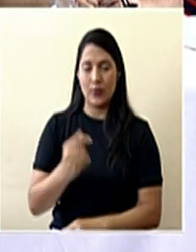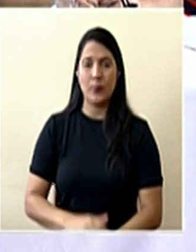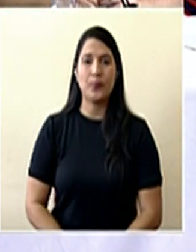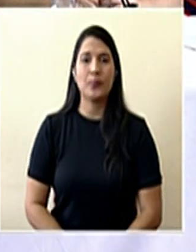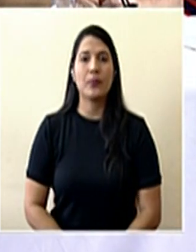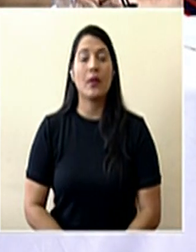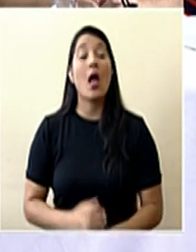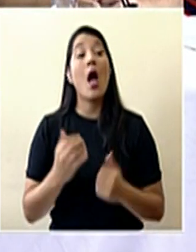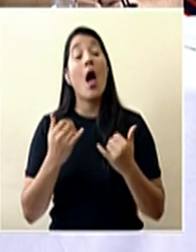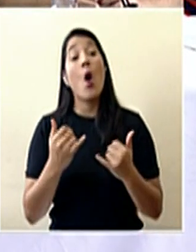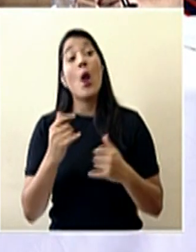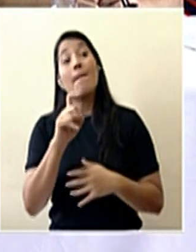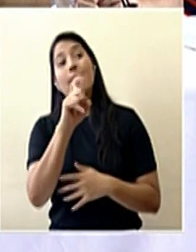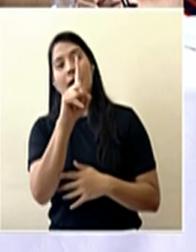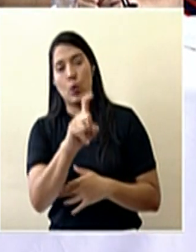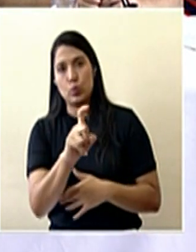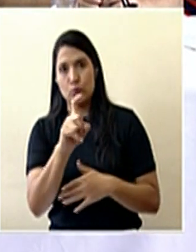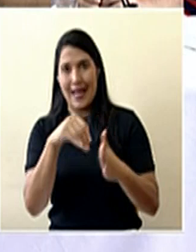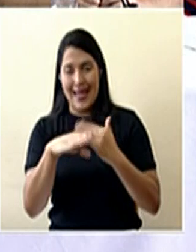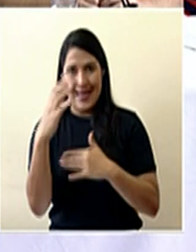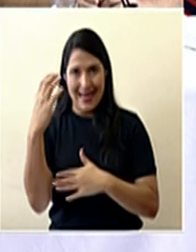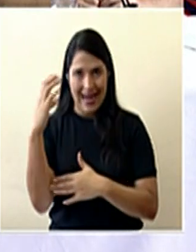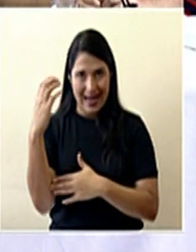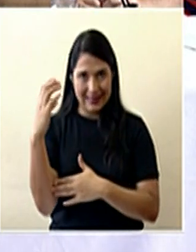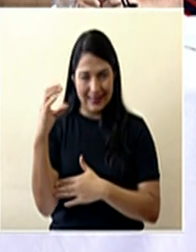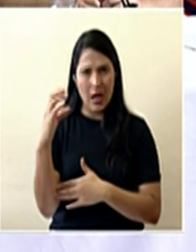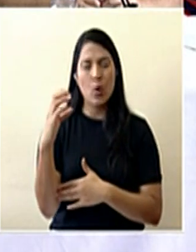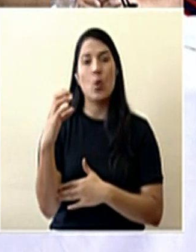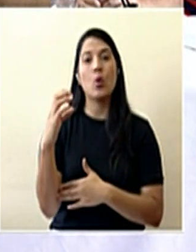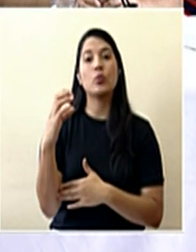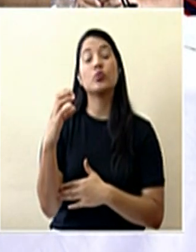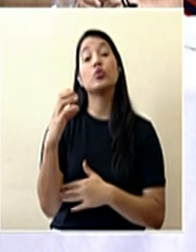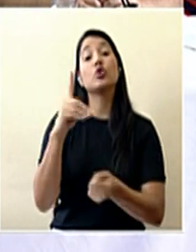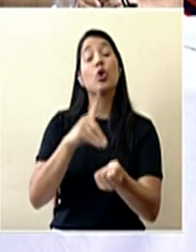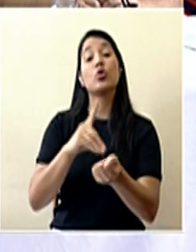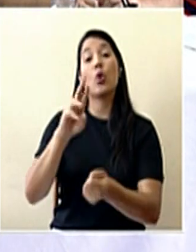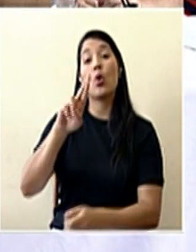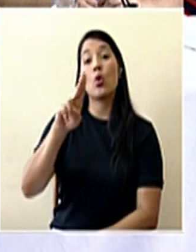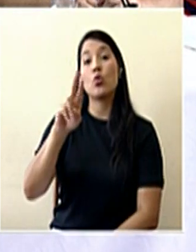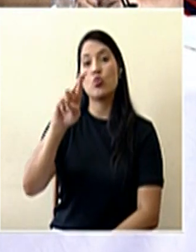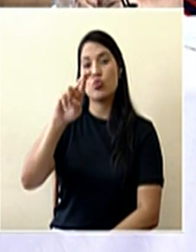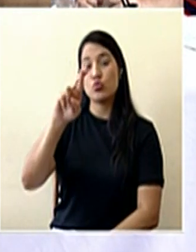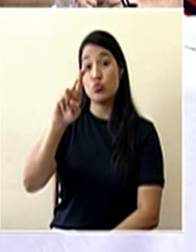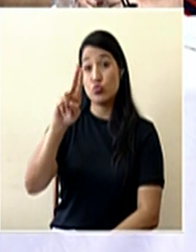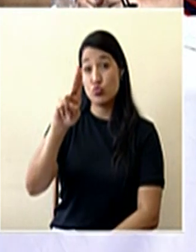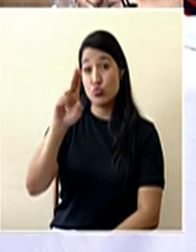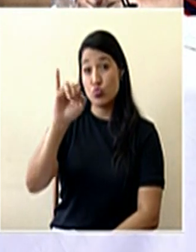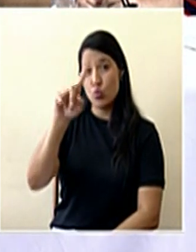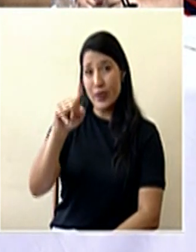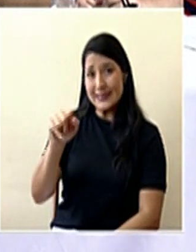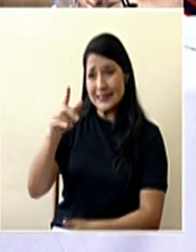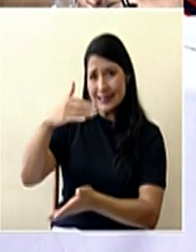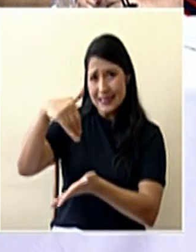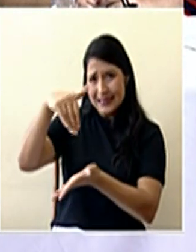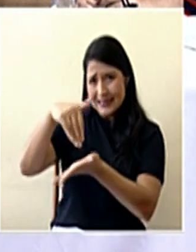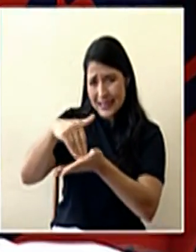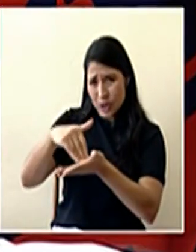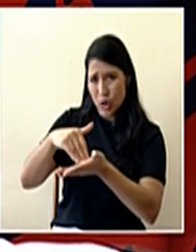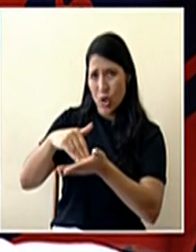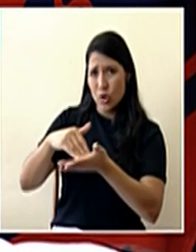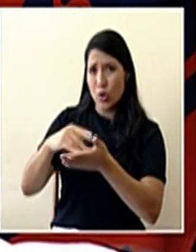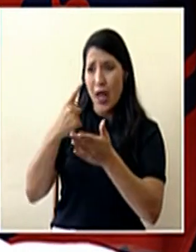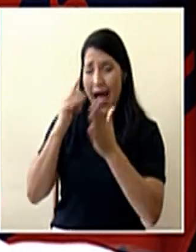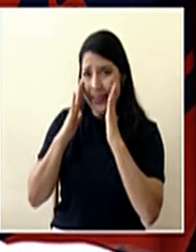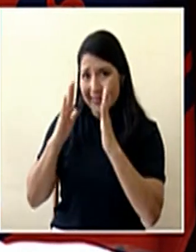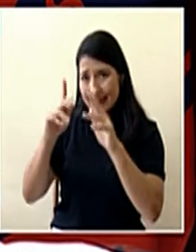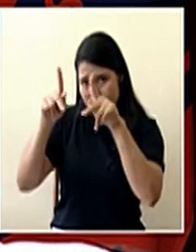medio regional de Cartago nos consulta, doctor Ruiz, ¿las unidades habilitadas para la atención de cuadros respiratorios en los EBAI siguen dando servicio jueves y viernes?